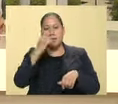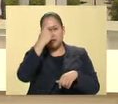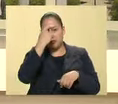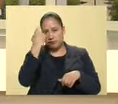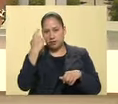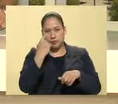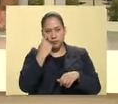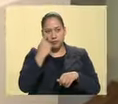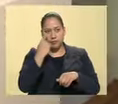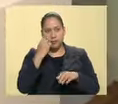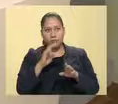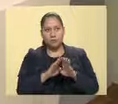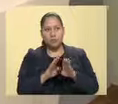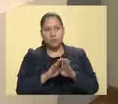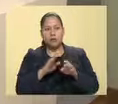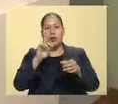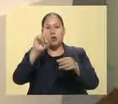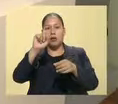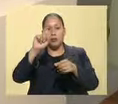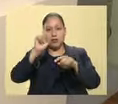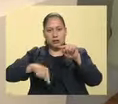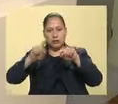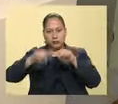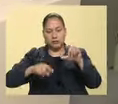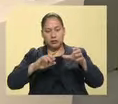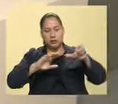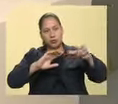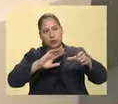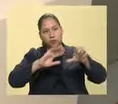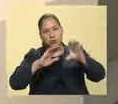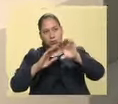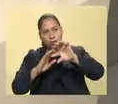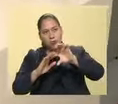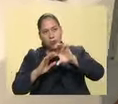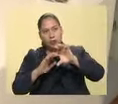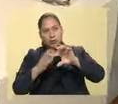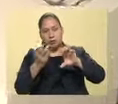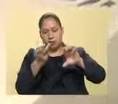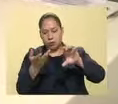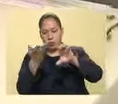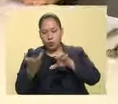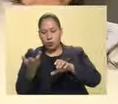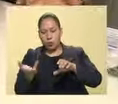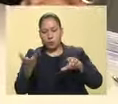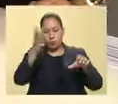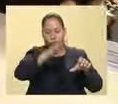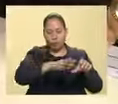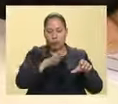Vamos a escurrirlo. Okay. Y aquí ya lo vamos a poder integrar bien.